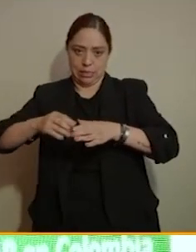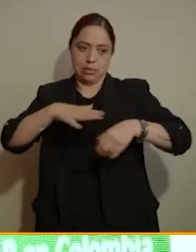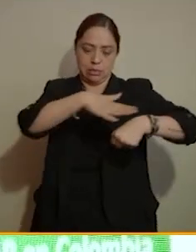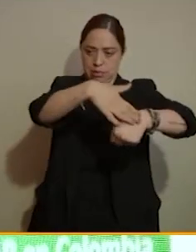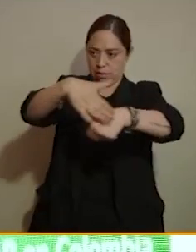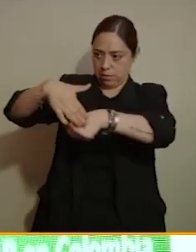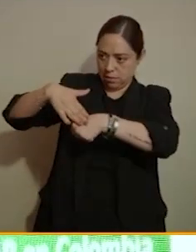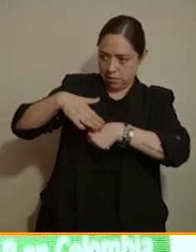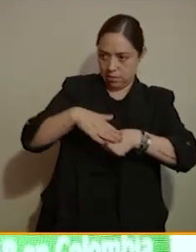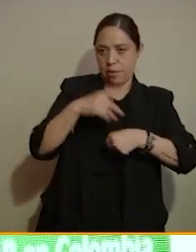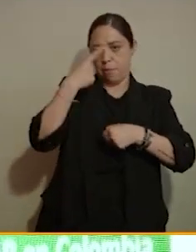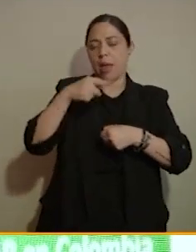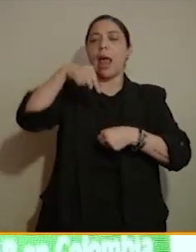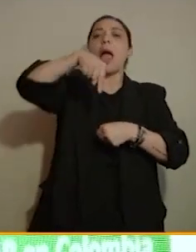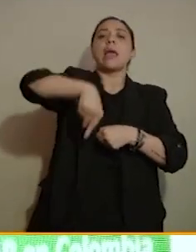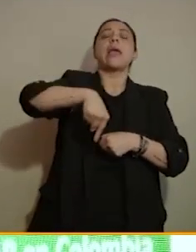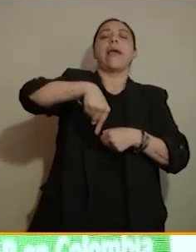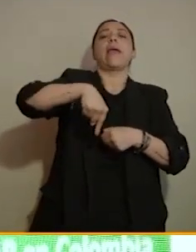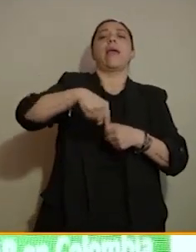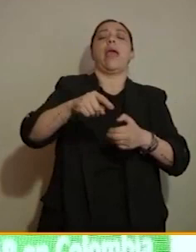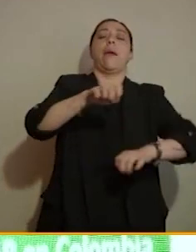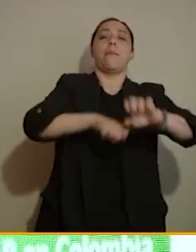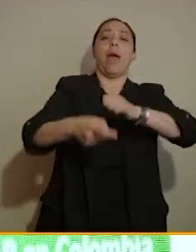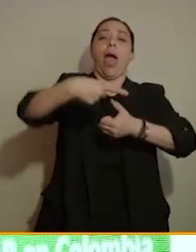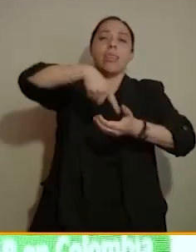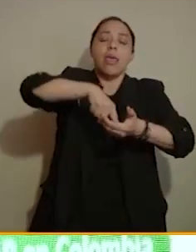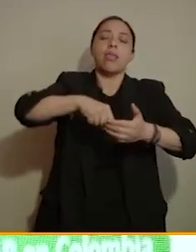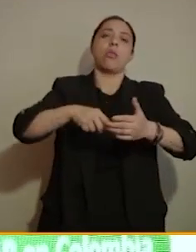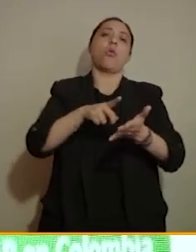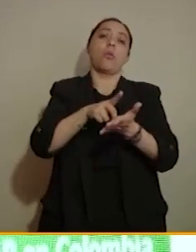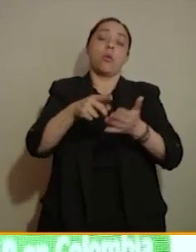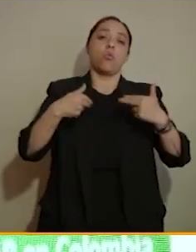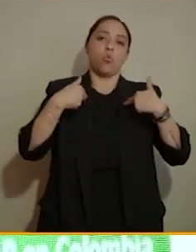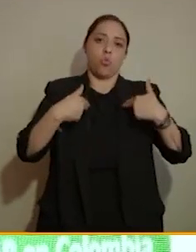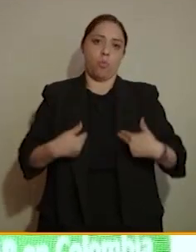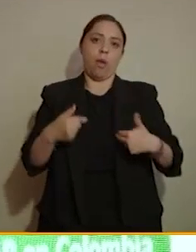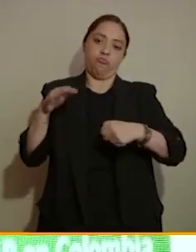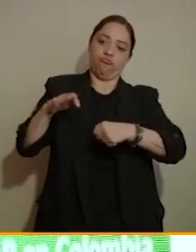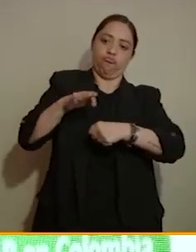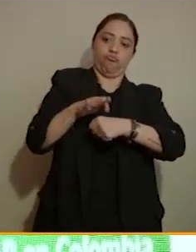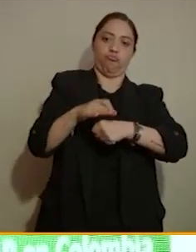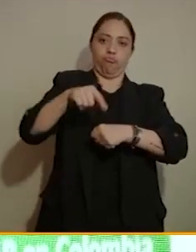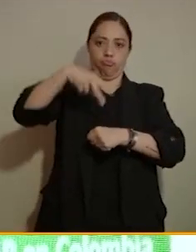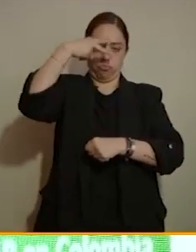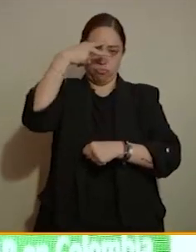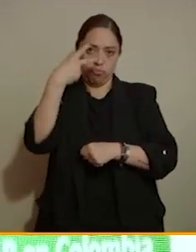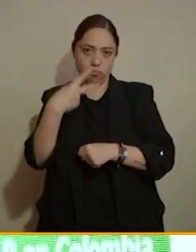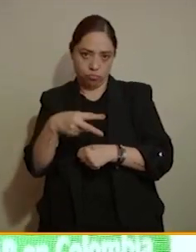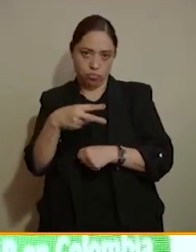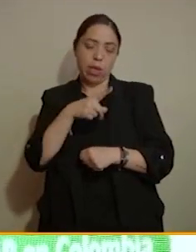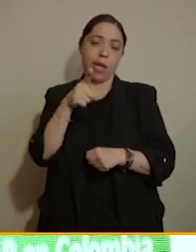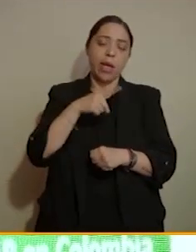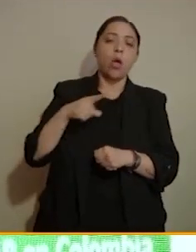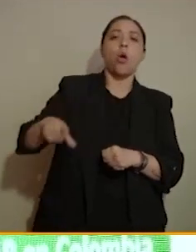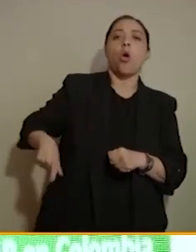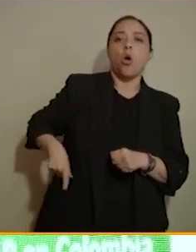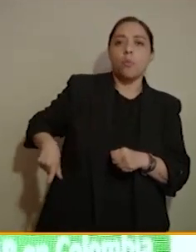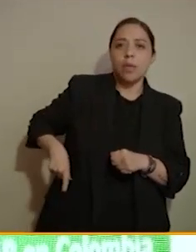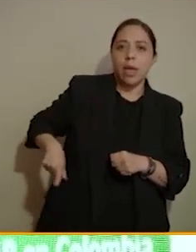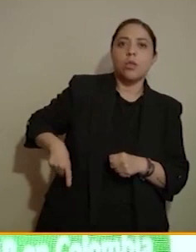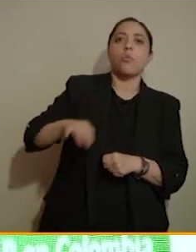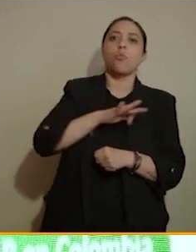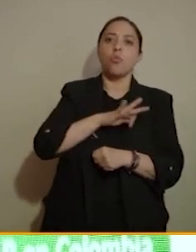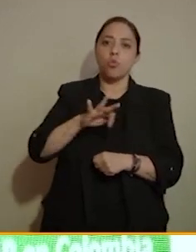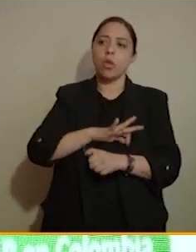derechos humanos en México, que se pudiera clarificar el rol del gobierno para con las